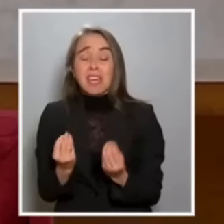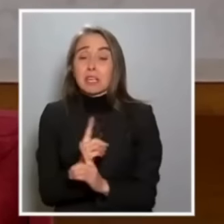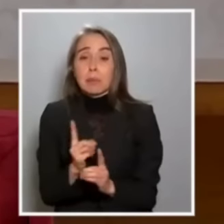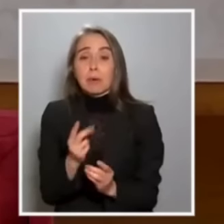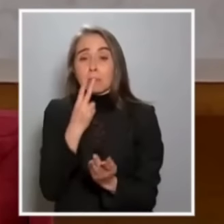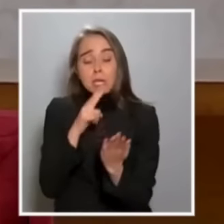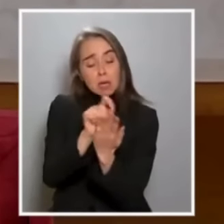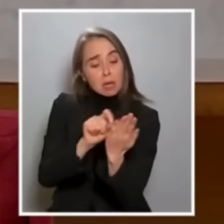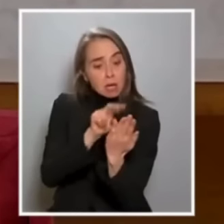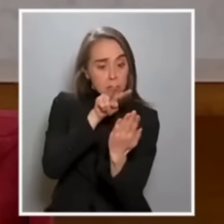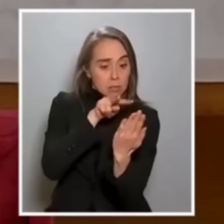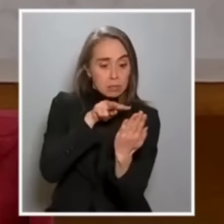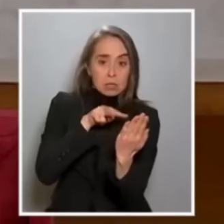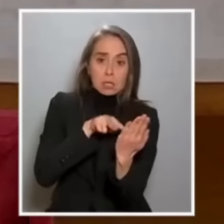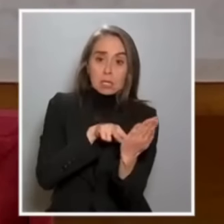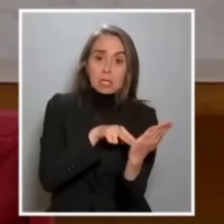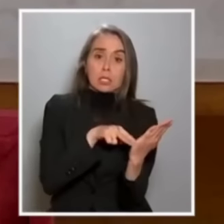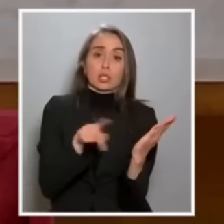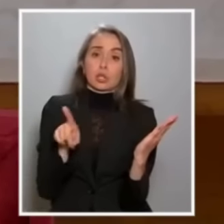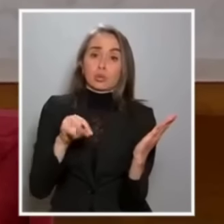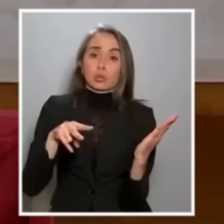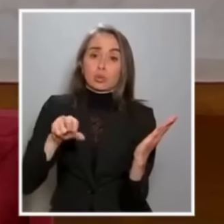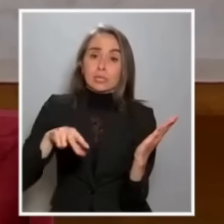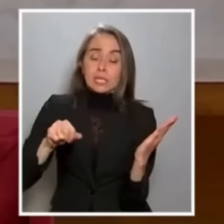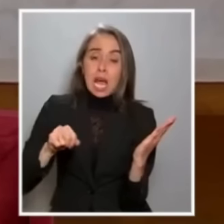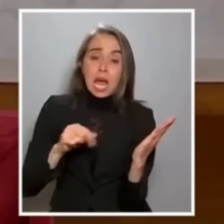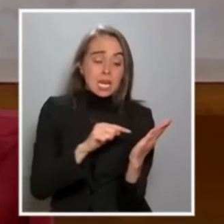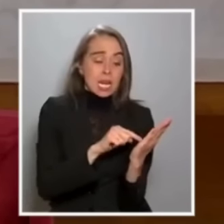En su carta, Susana